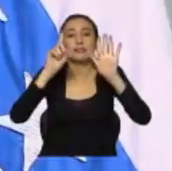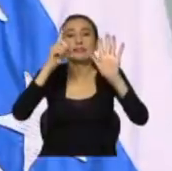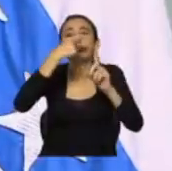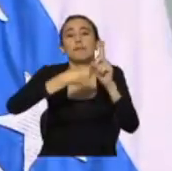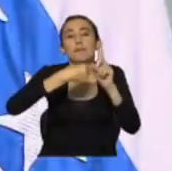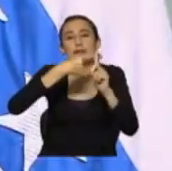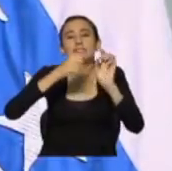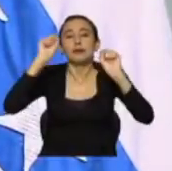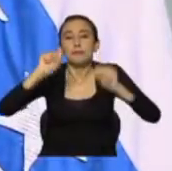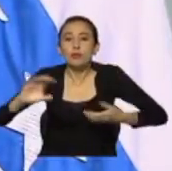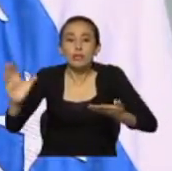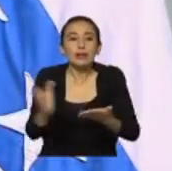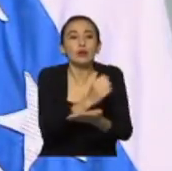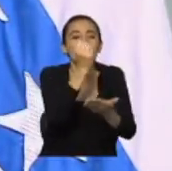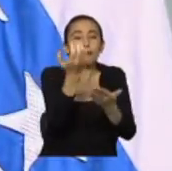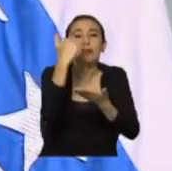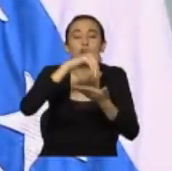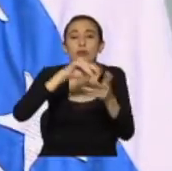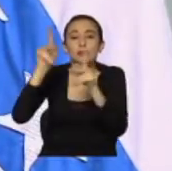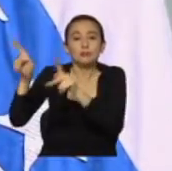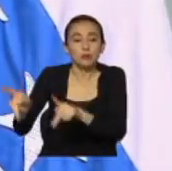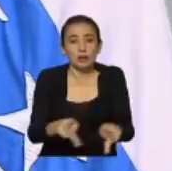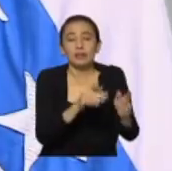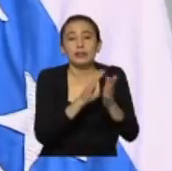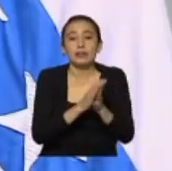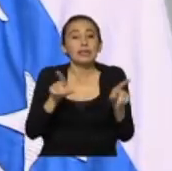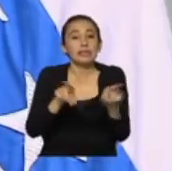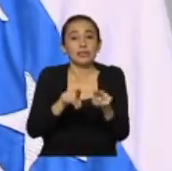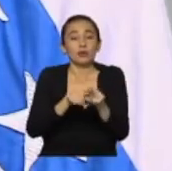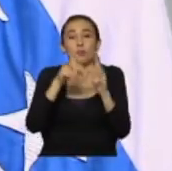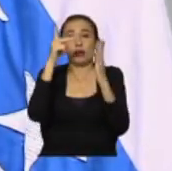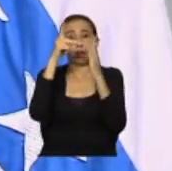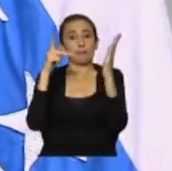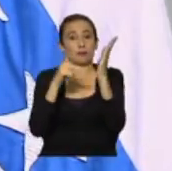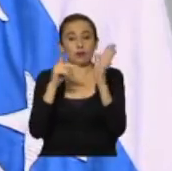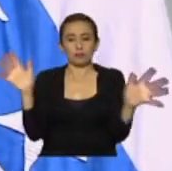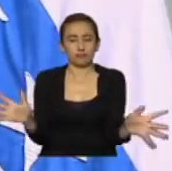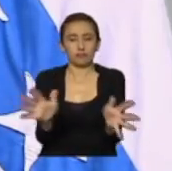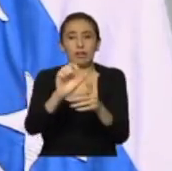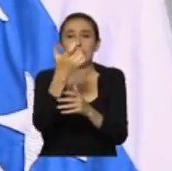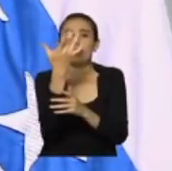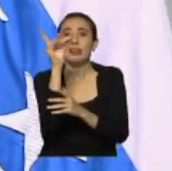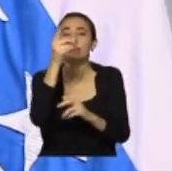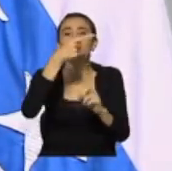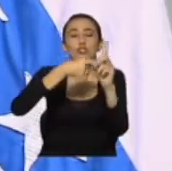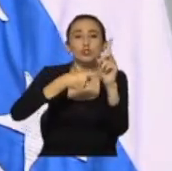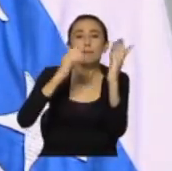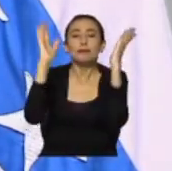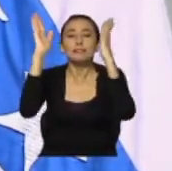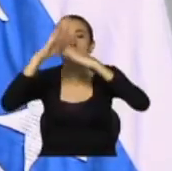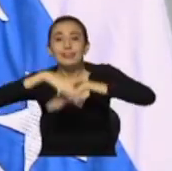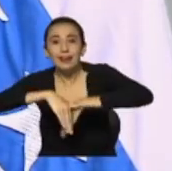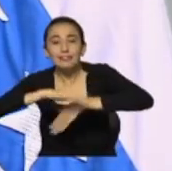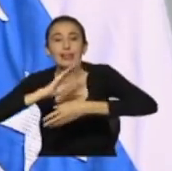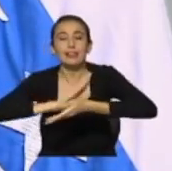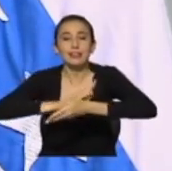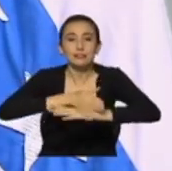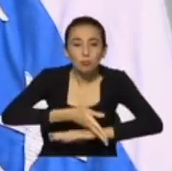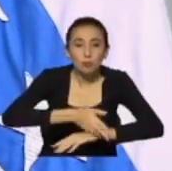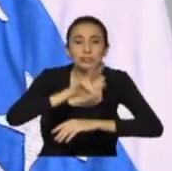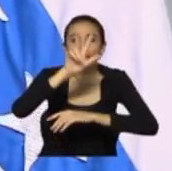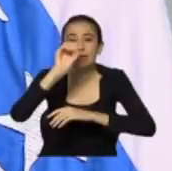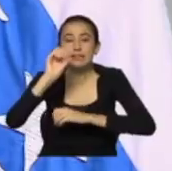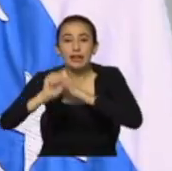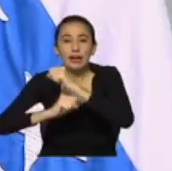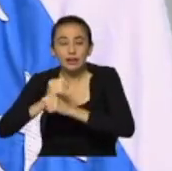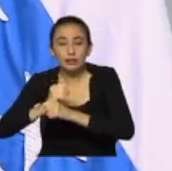te ha otorgado una extensión de préstamos hipotecarios con el programa reactívate con hasta 18 meses de gracia y 30 años plazo conservando